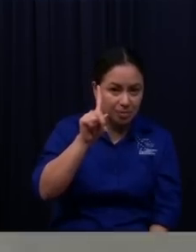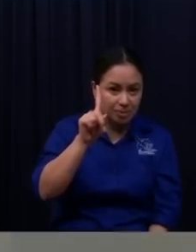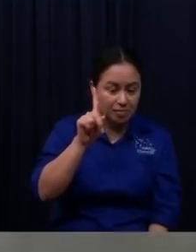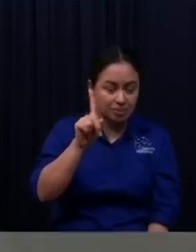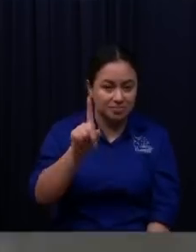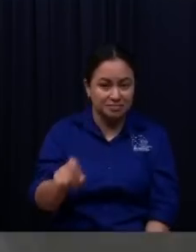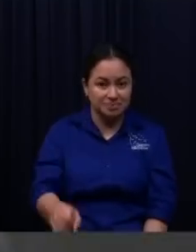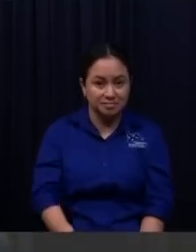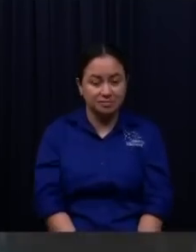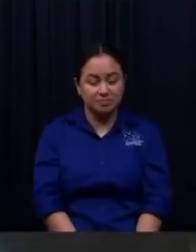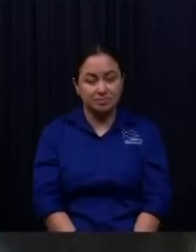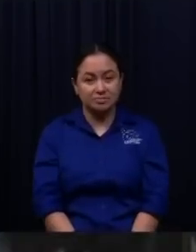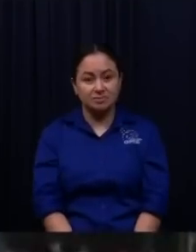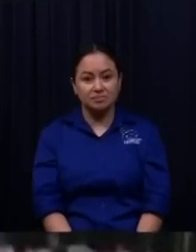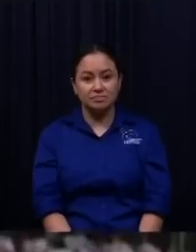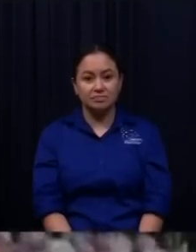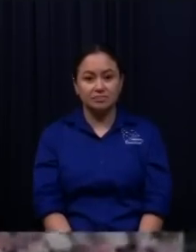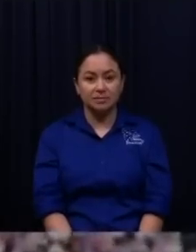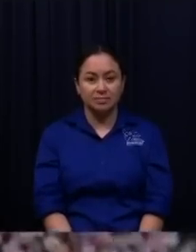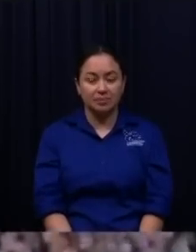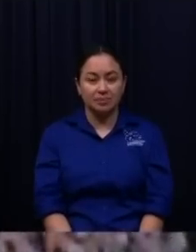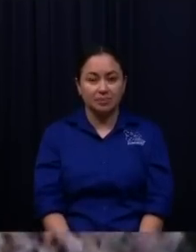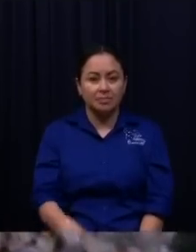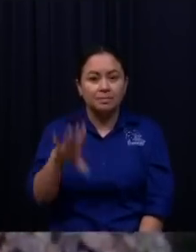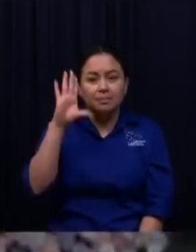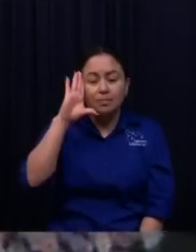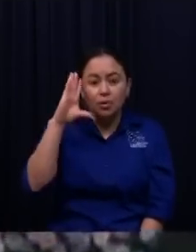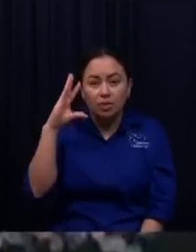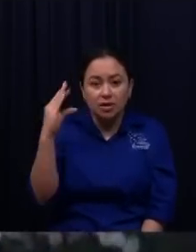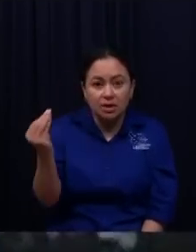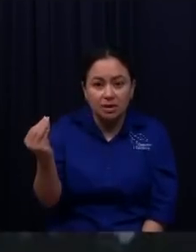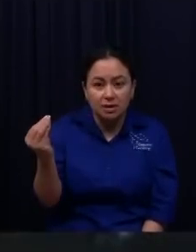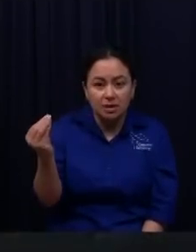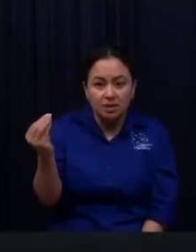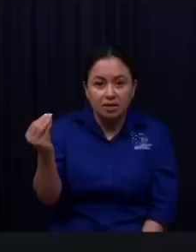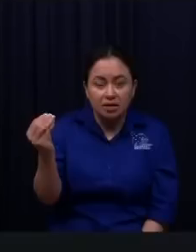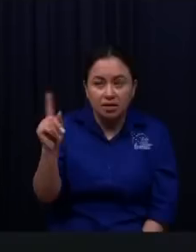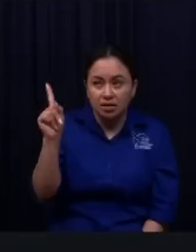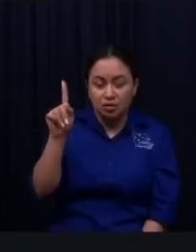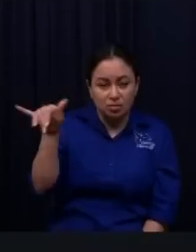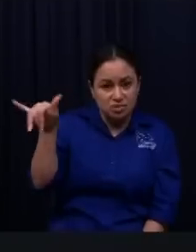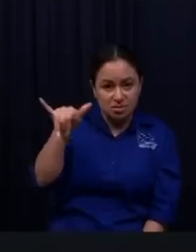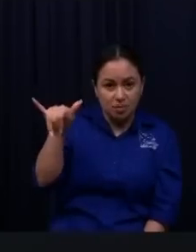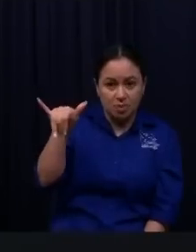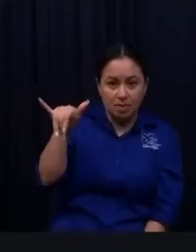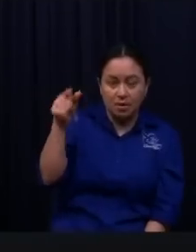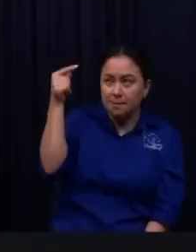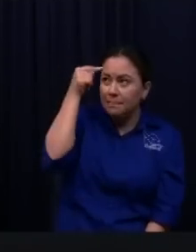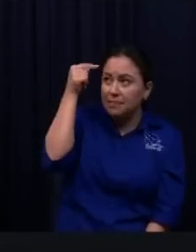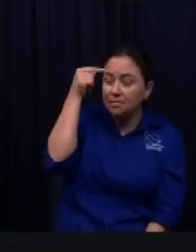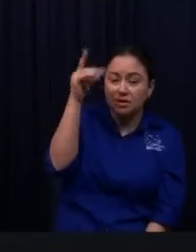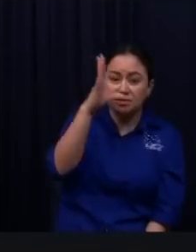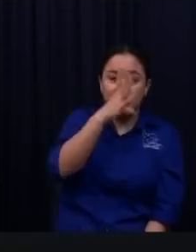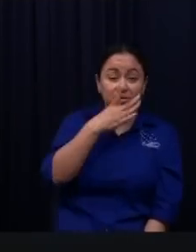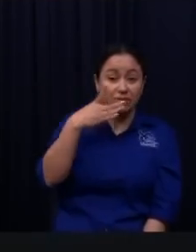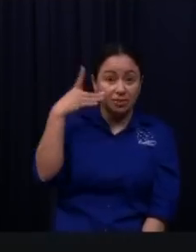bien, pero que no coinciden con el pensamiento de Dios. El pueblo tiene que discernir entonces. Pero esos casos son muy